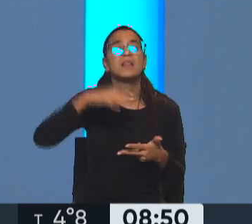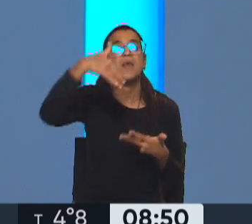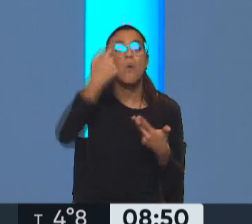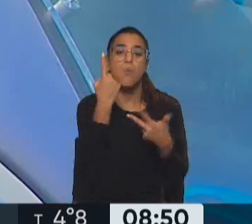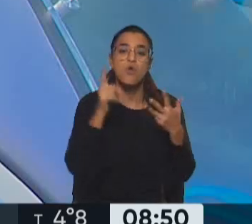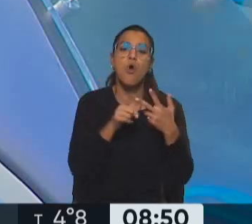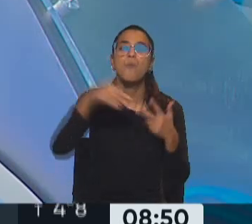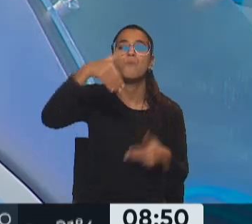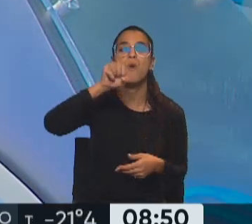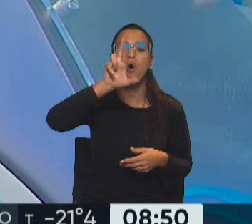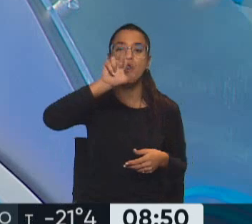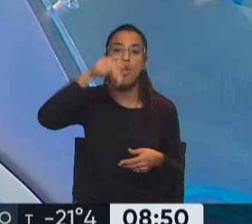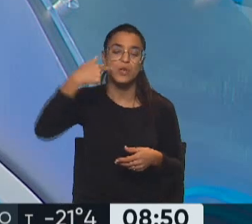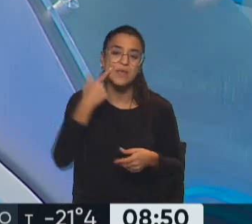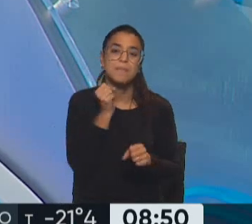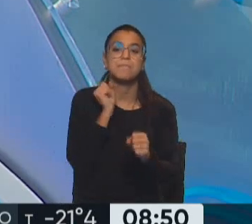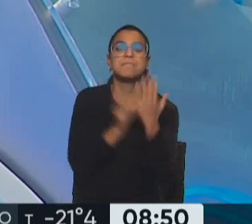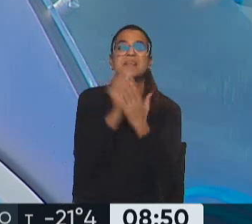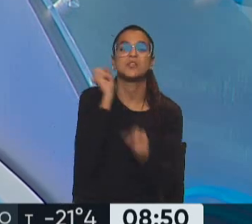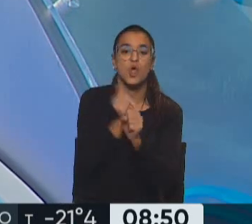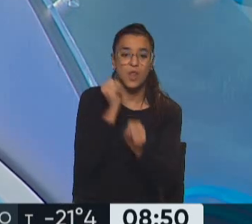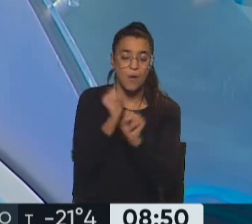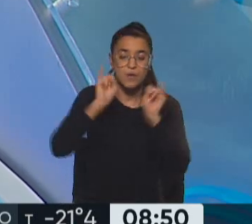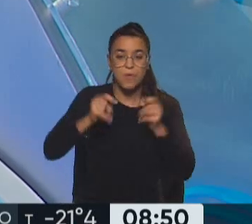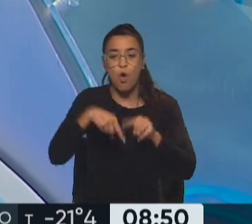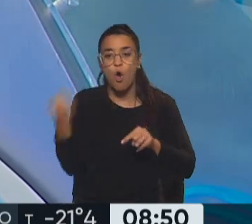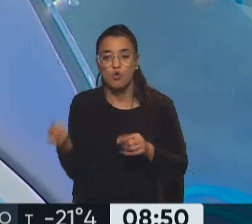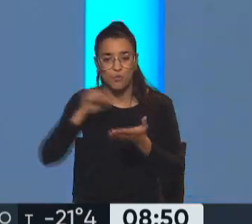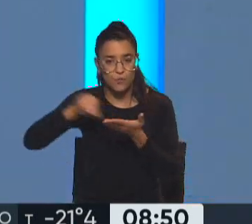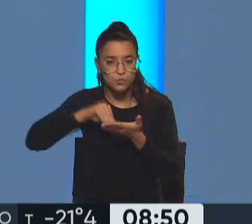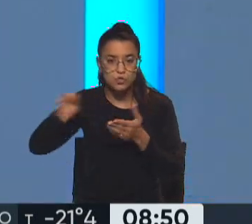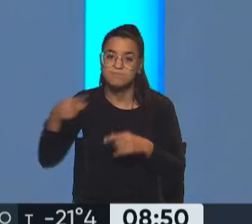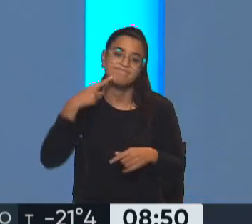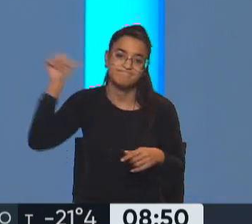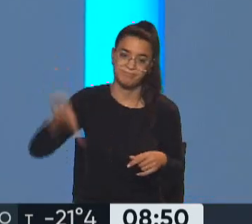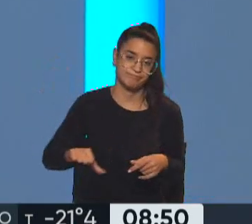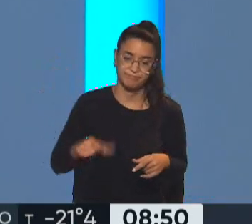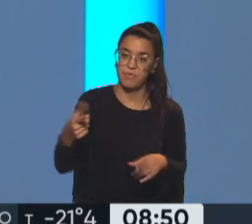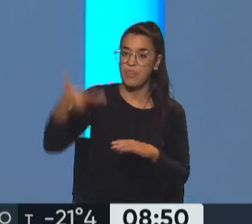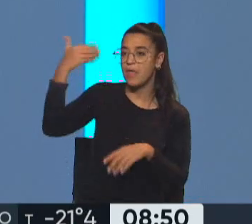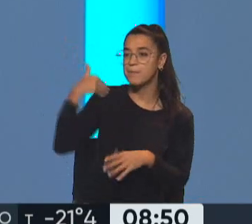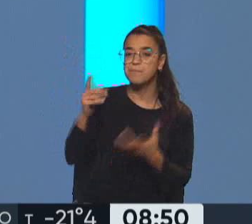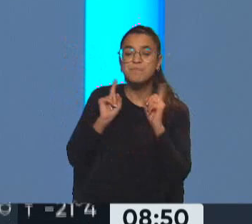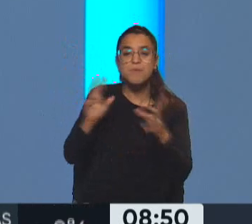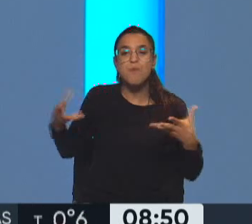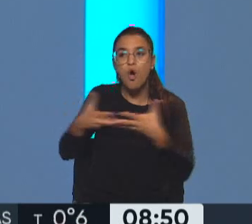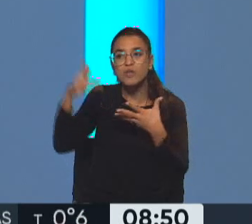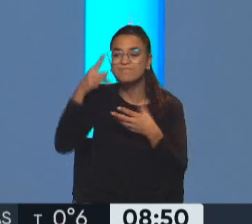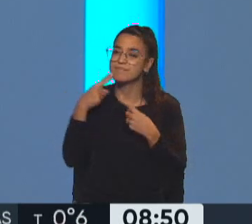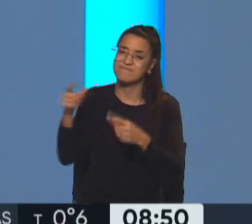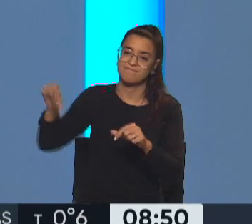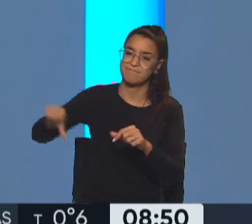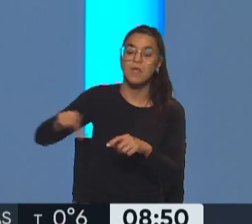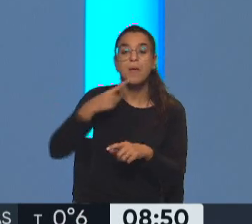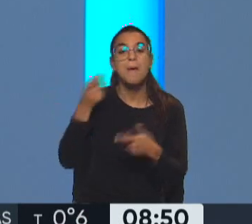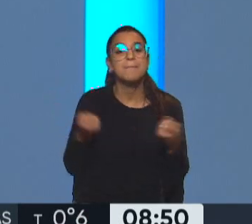nuestro tratado uno morón y el ministro de trabajo otro de los funcionarios que no funcionan desde la perspectiva kirchnerista bueno va a manejar